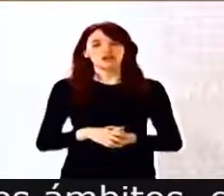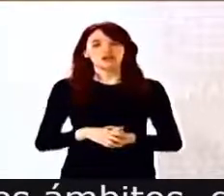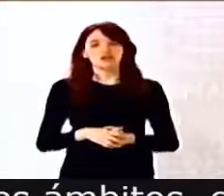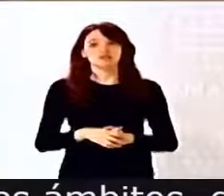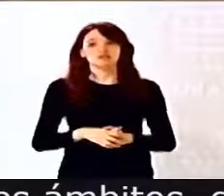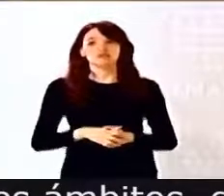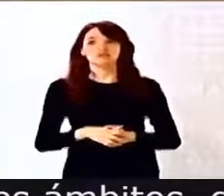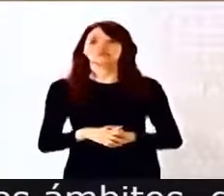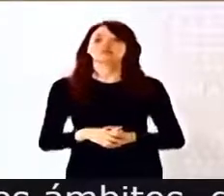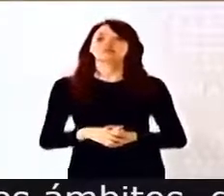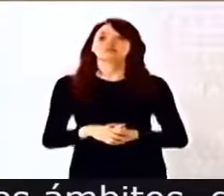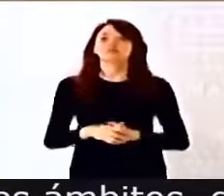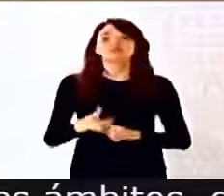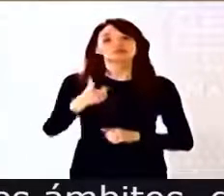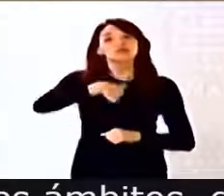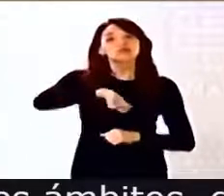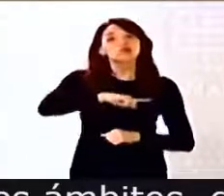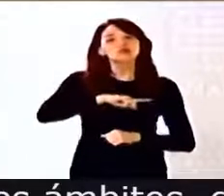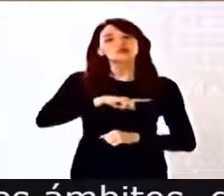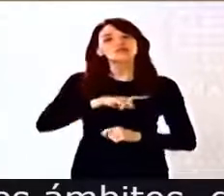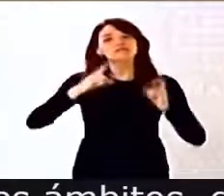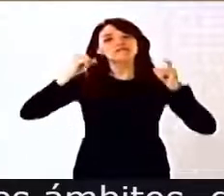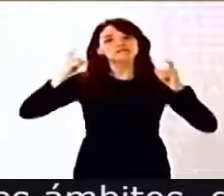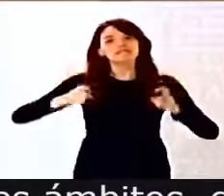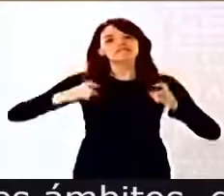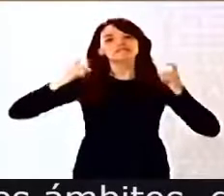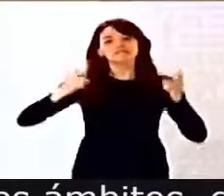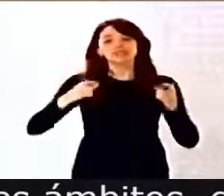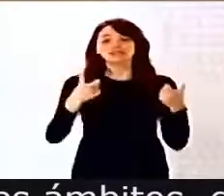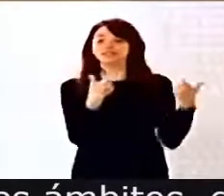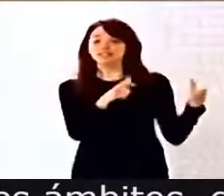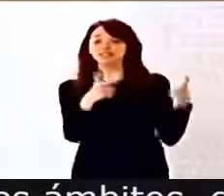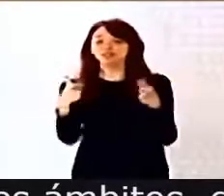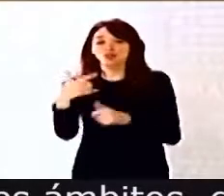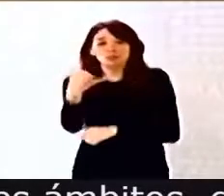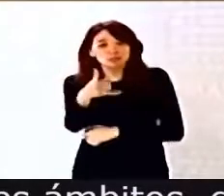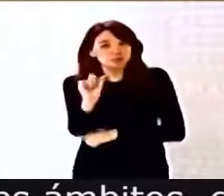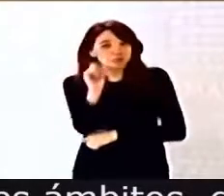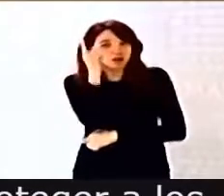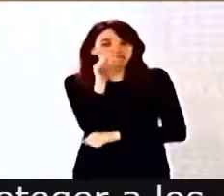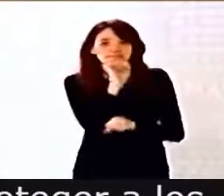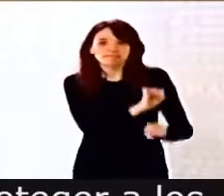Vamos a proteger a nuestros sectores más vulnerables